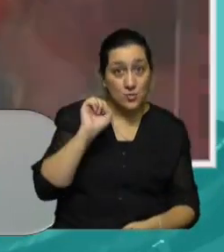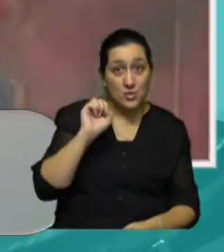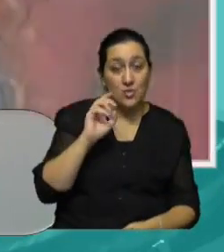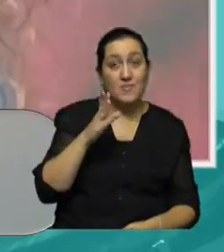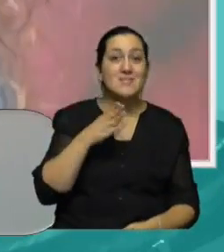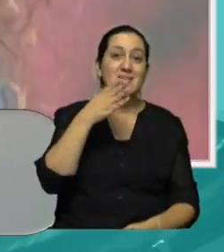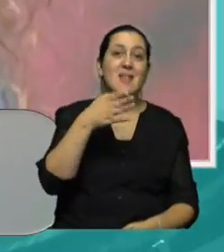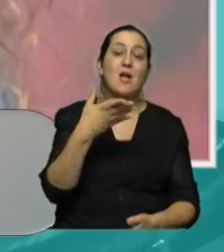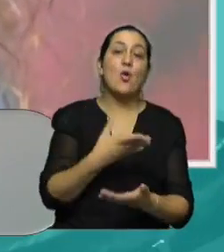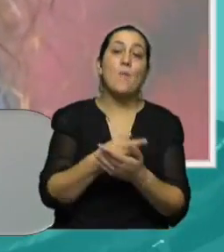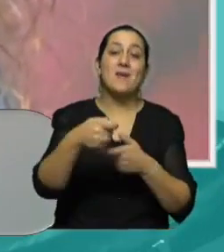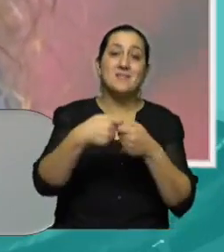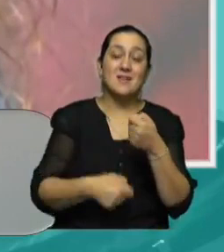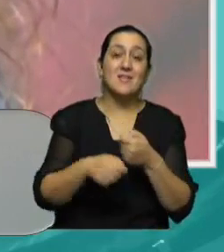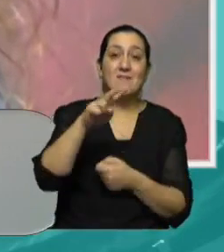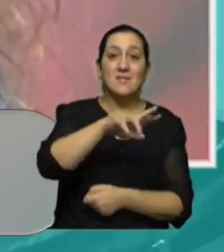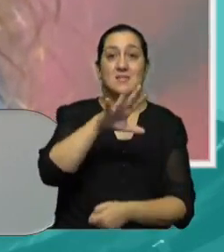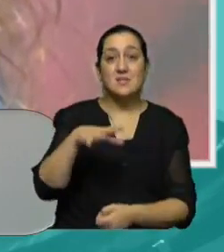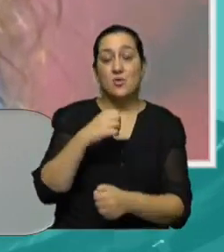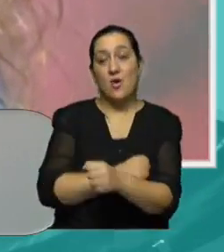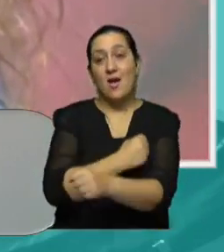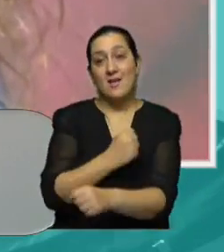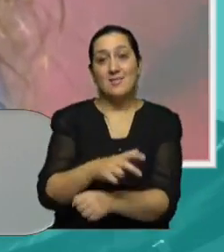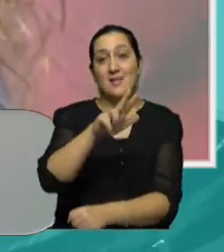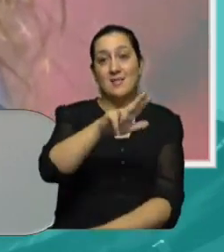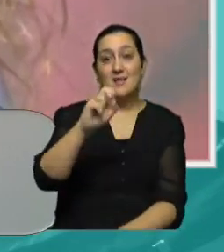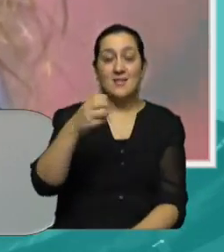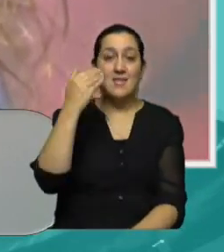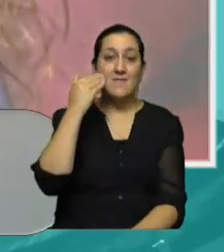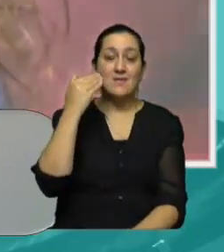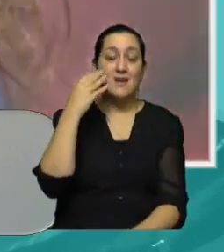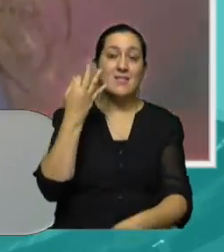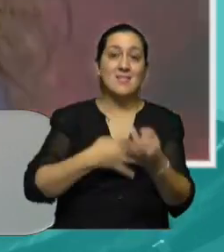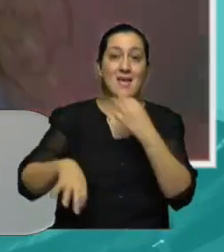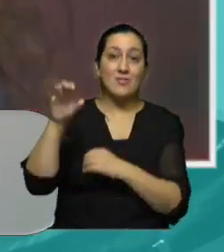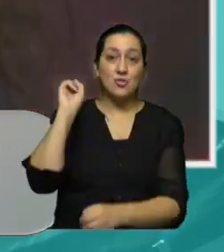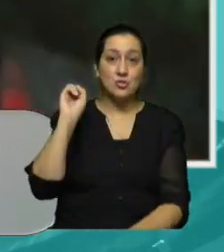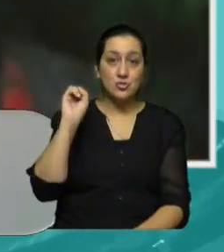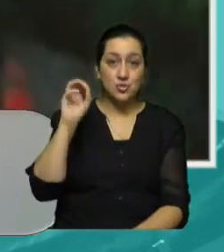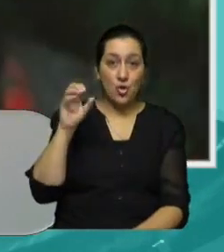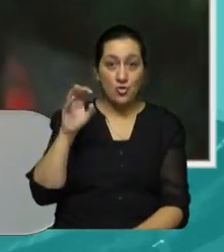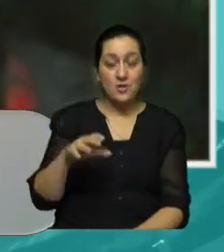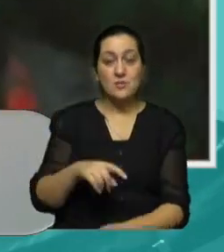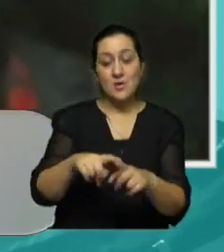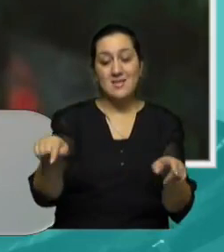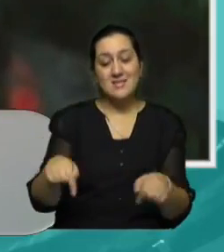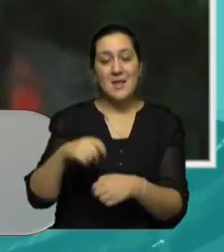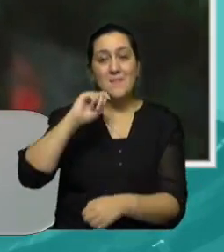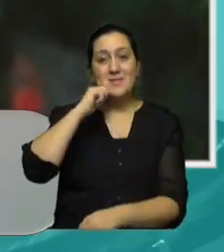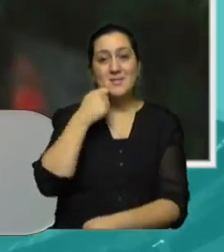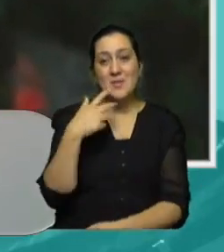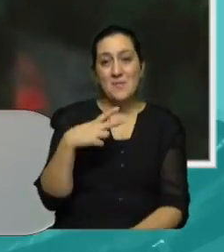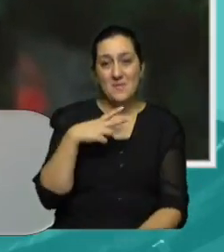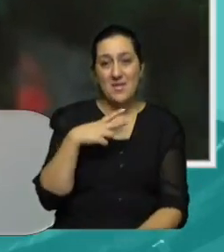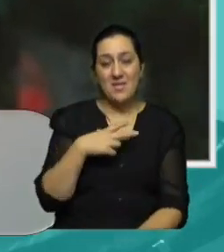y saca tu entrada del 25 al 30 de abril en la Sala Hugo Balzo del Teatro Sodre, una sala hermosa, íntima y ta, porque viste que ahora